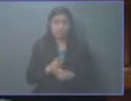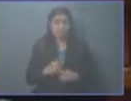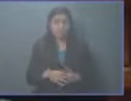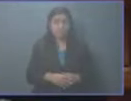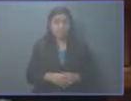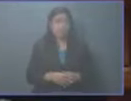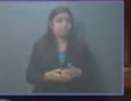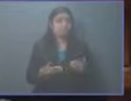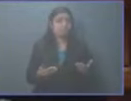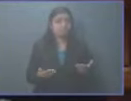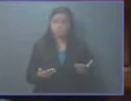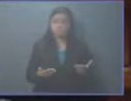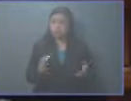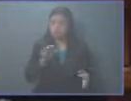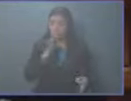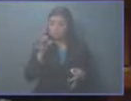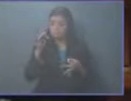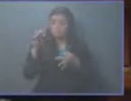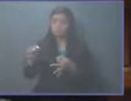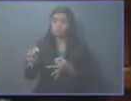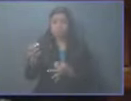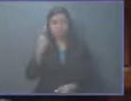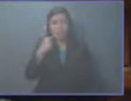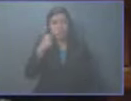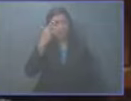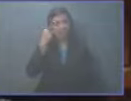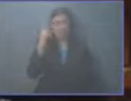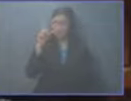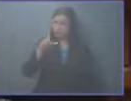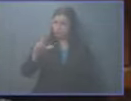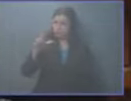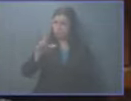y fue aceptada la renuncia ayer lunes.